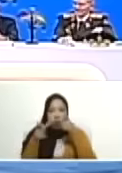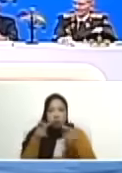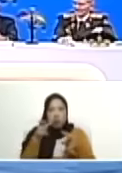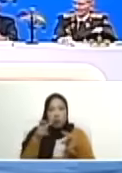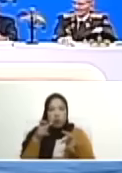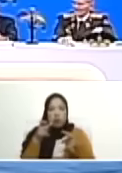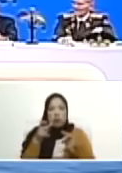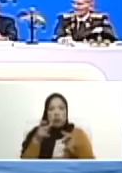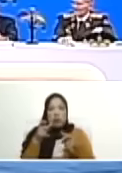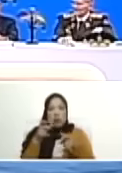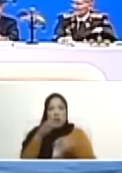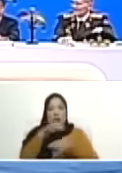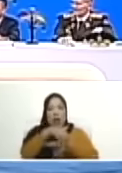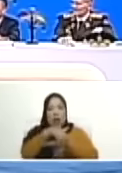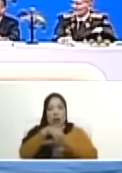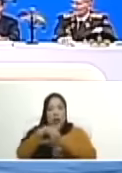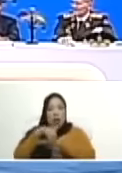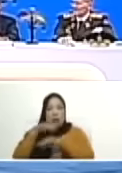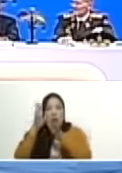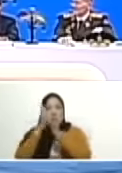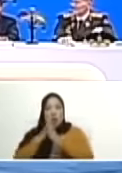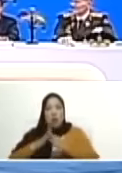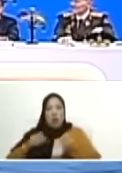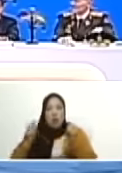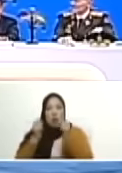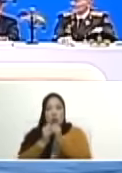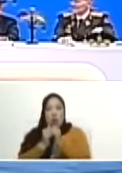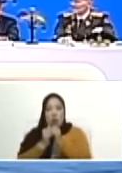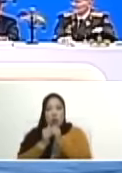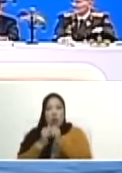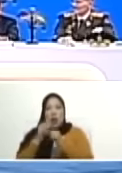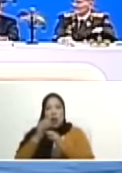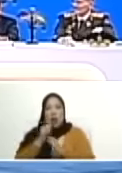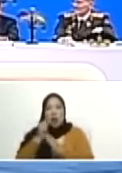El Reino Unido designa sus abogados